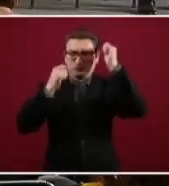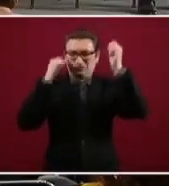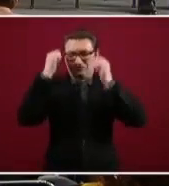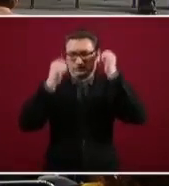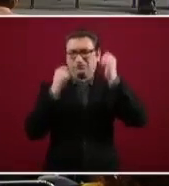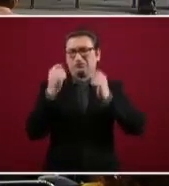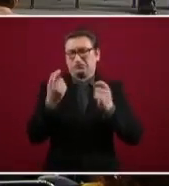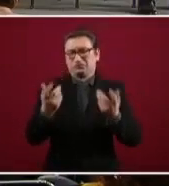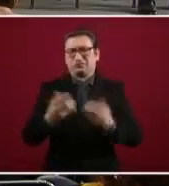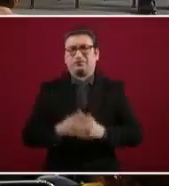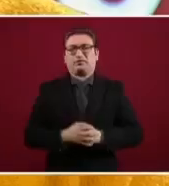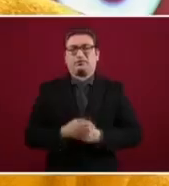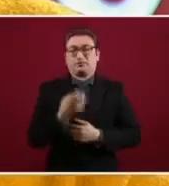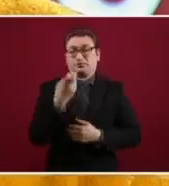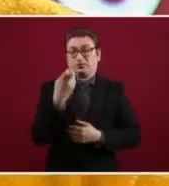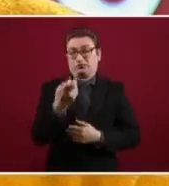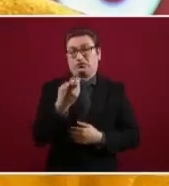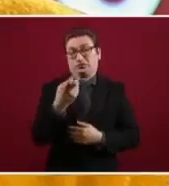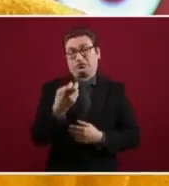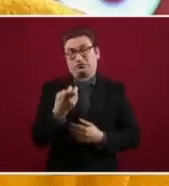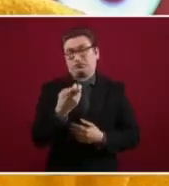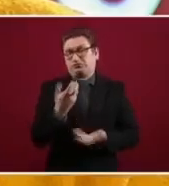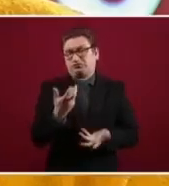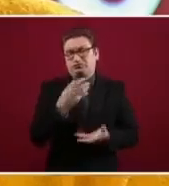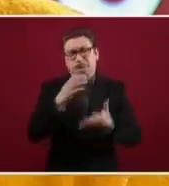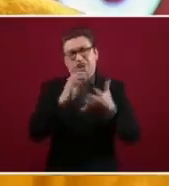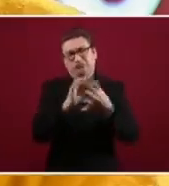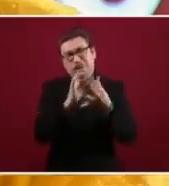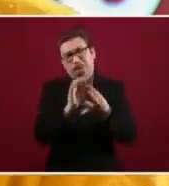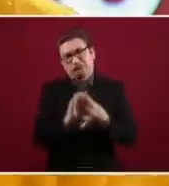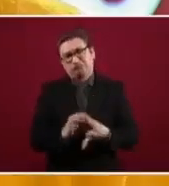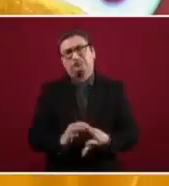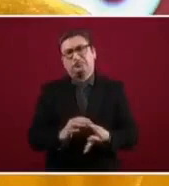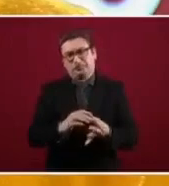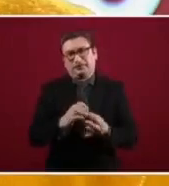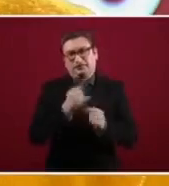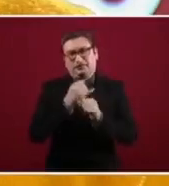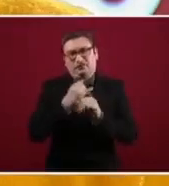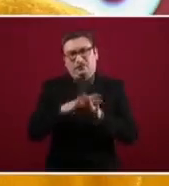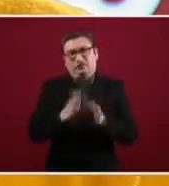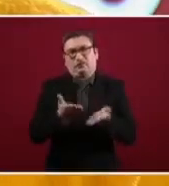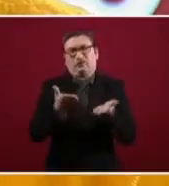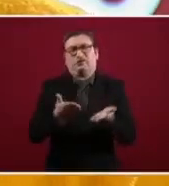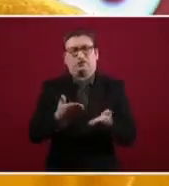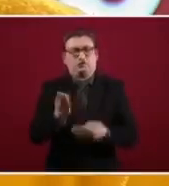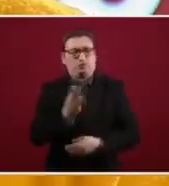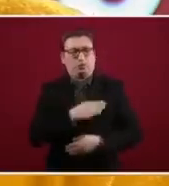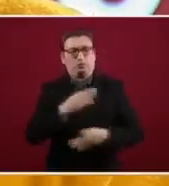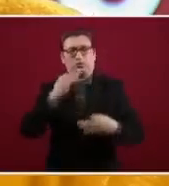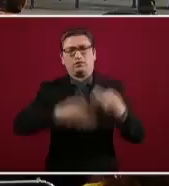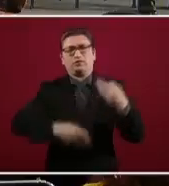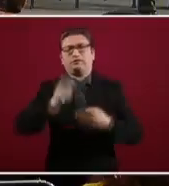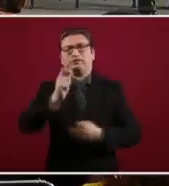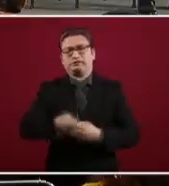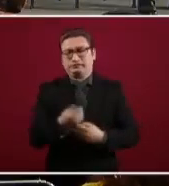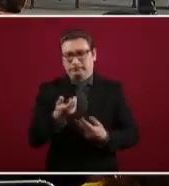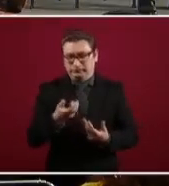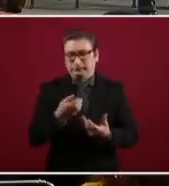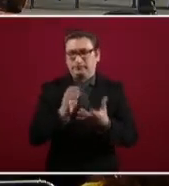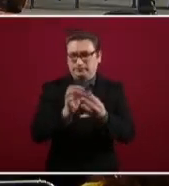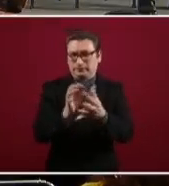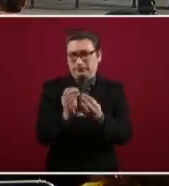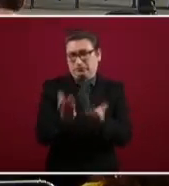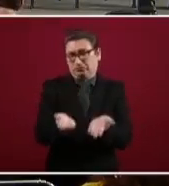esto les dejo esta información del buen fin que creemos que